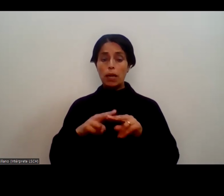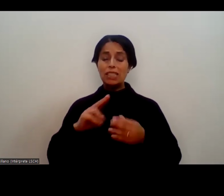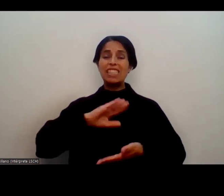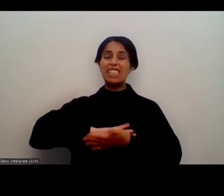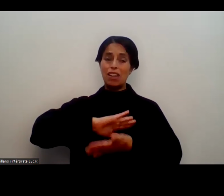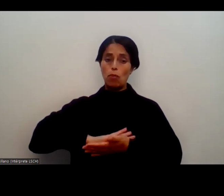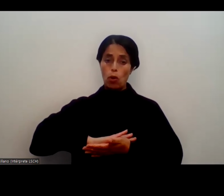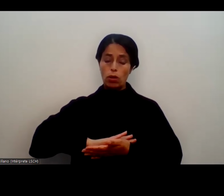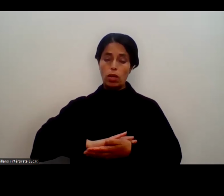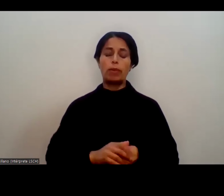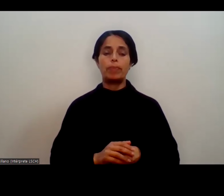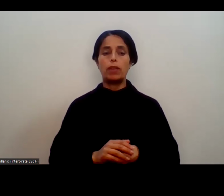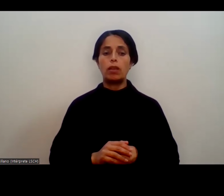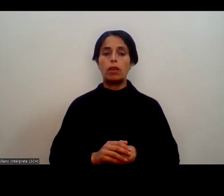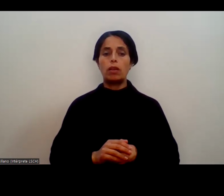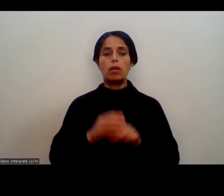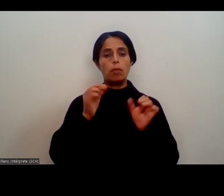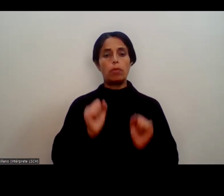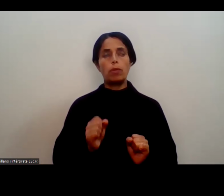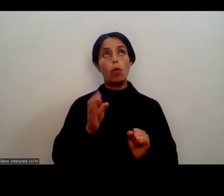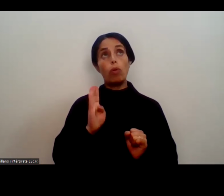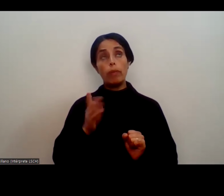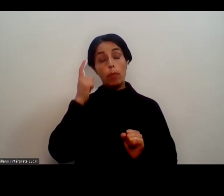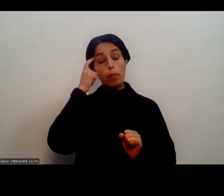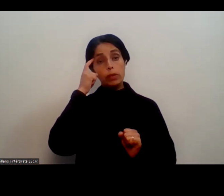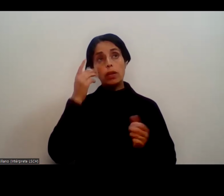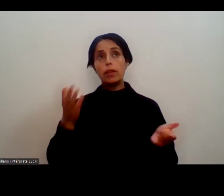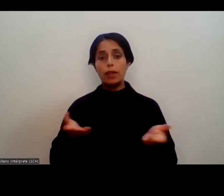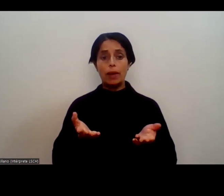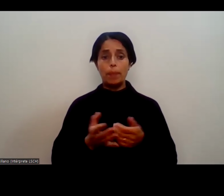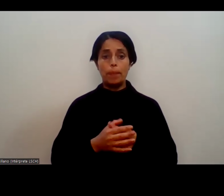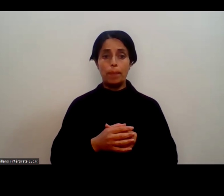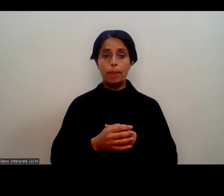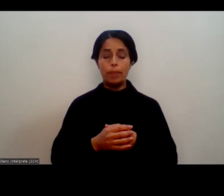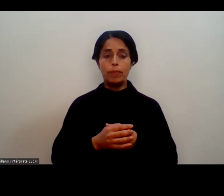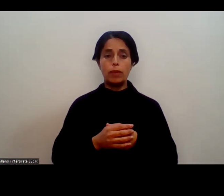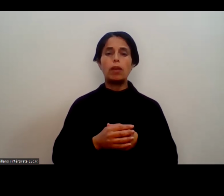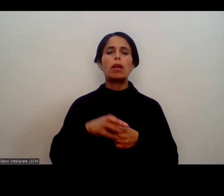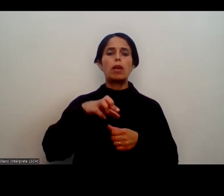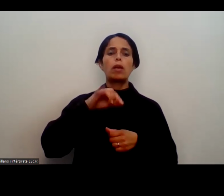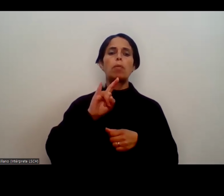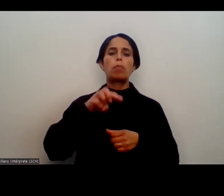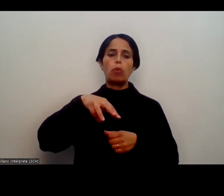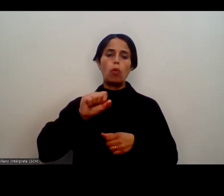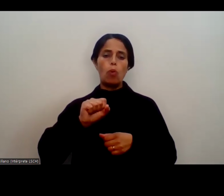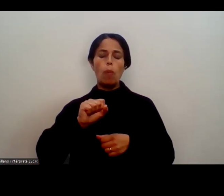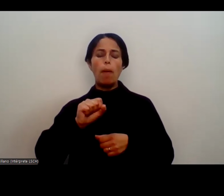en términos más generales, tenemos que pensar en Puma para nuestra